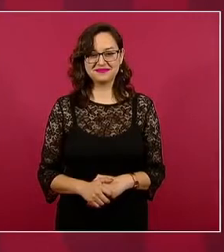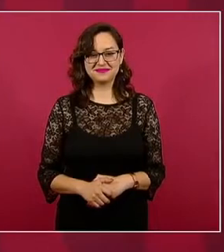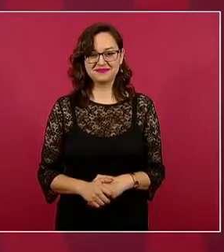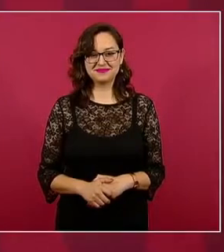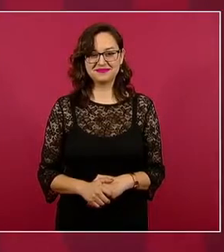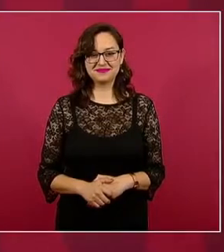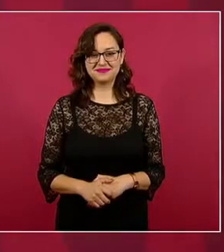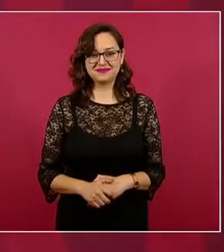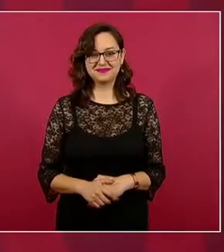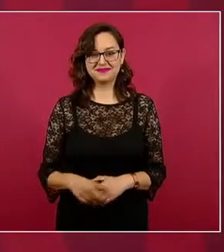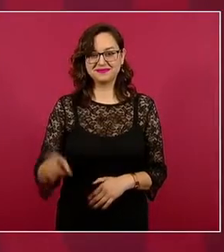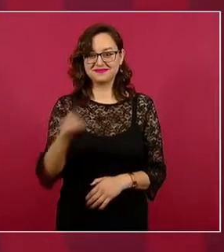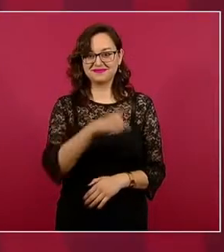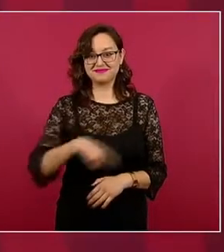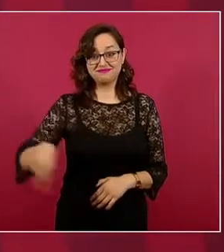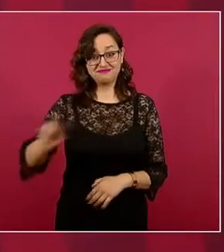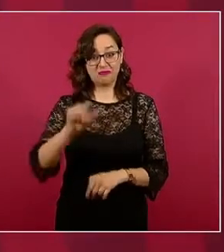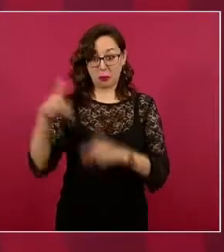Huelga.